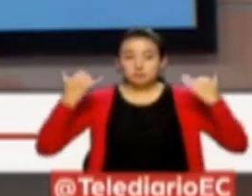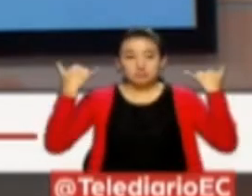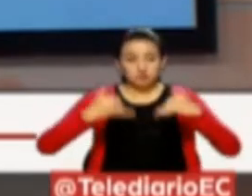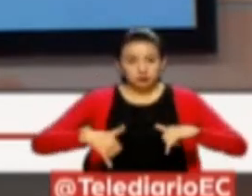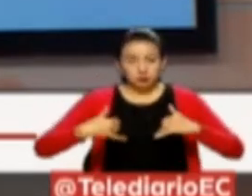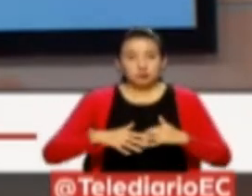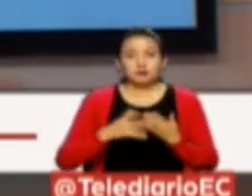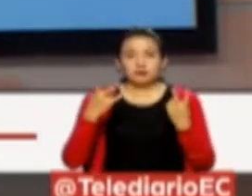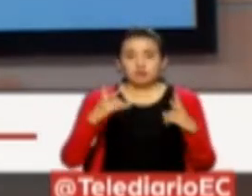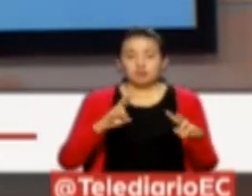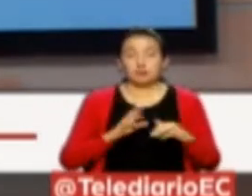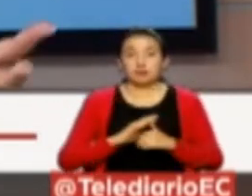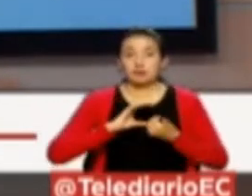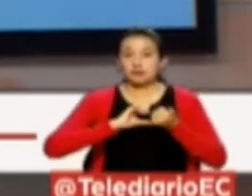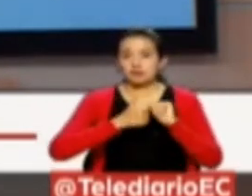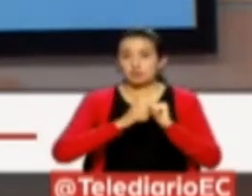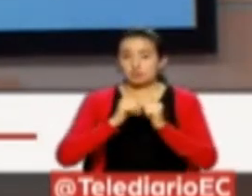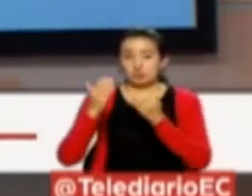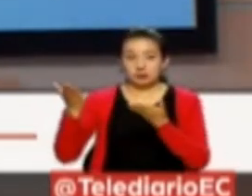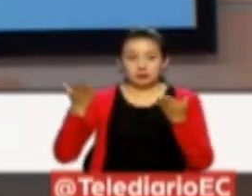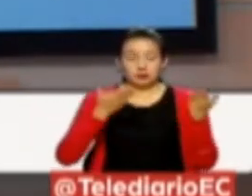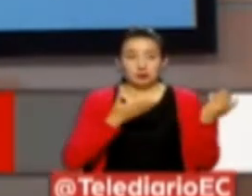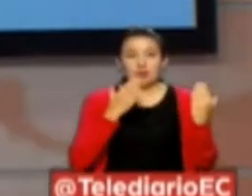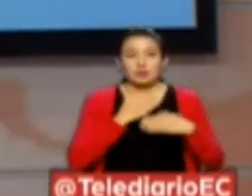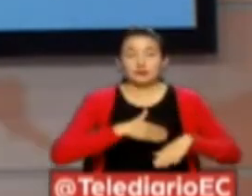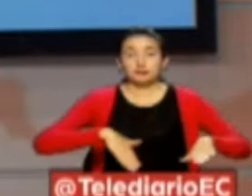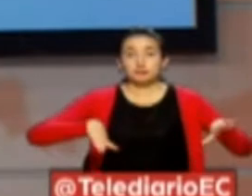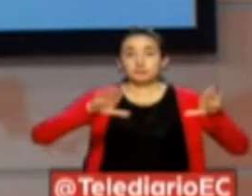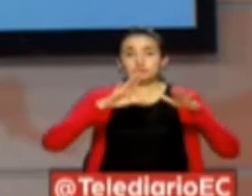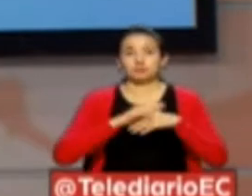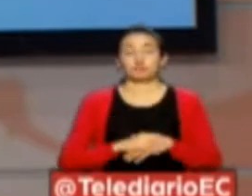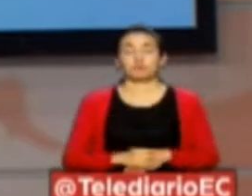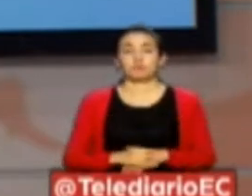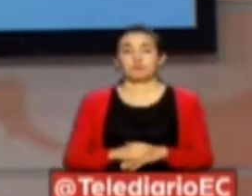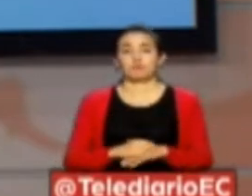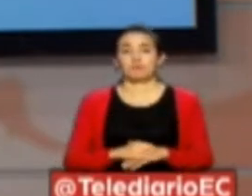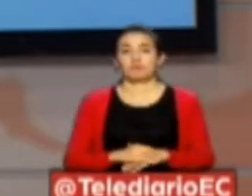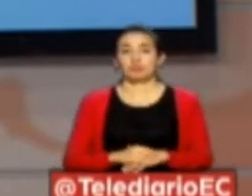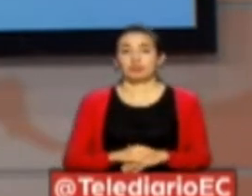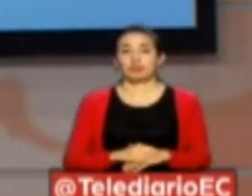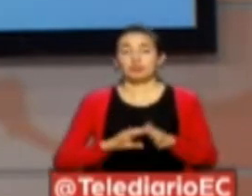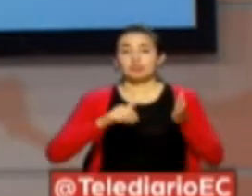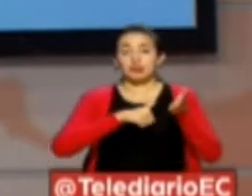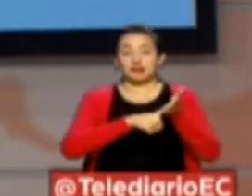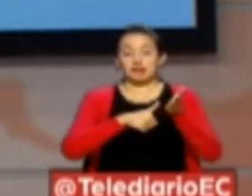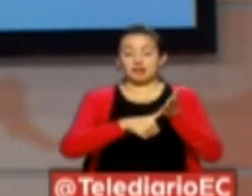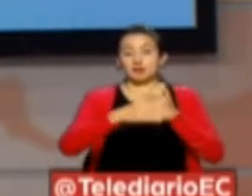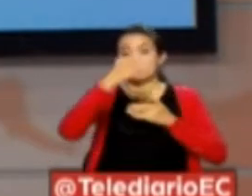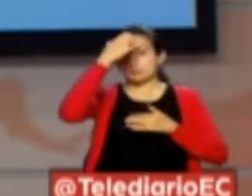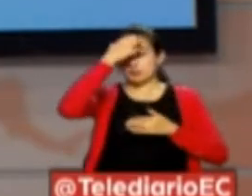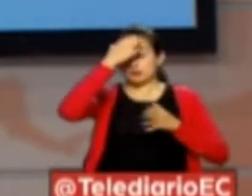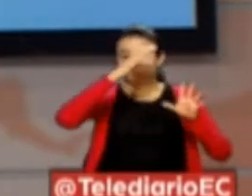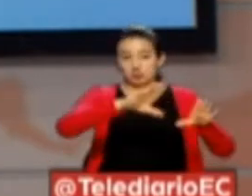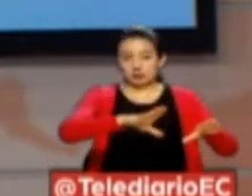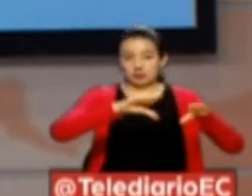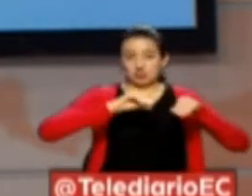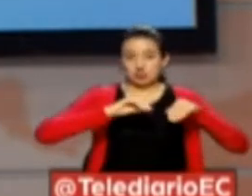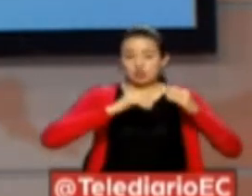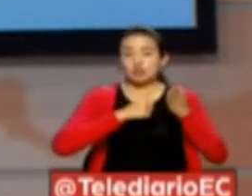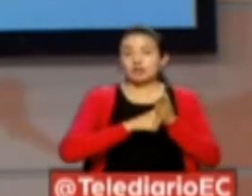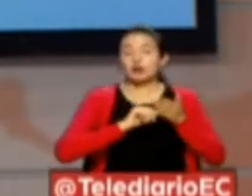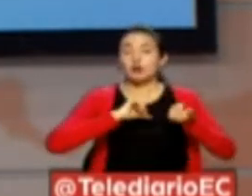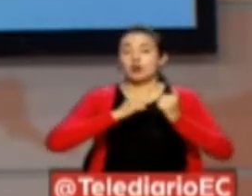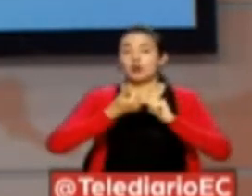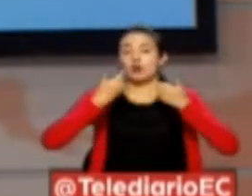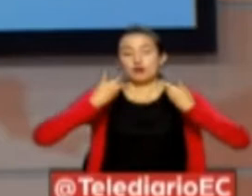formación deportiva en lo que son los ámbitos del deporte nacional el ministerio de educación asumiría lo que es la educación física que es el